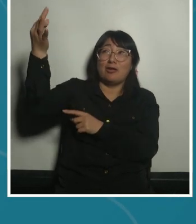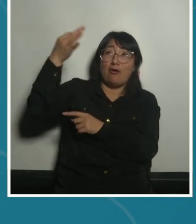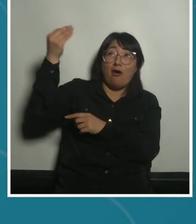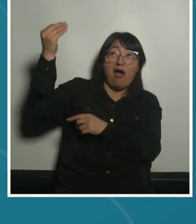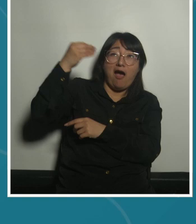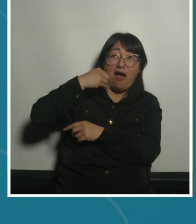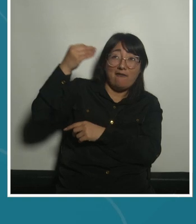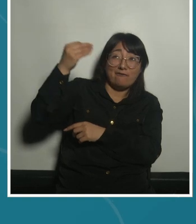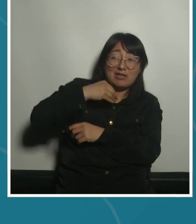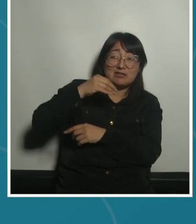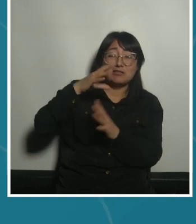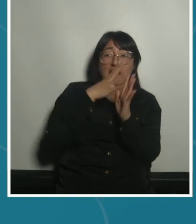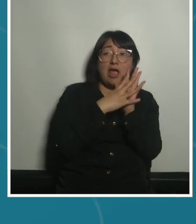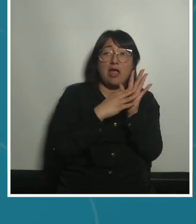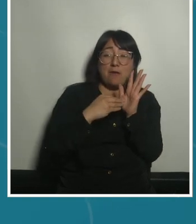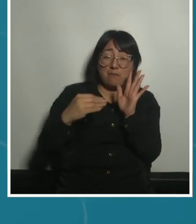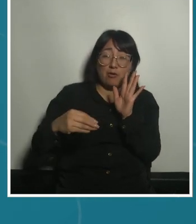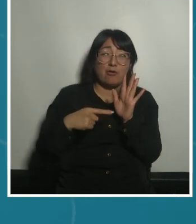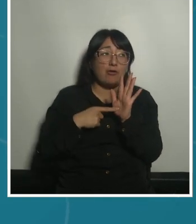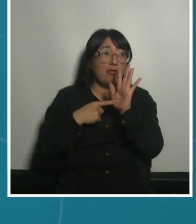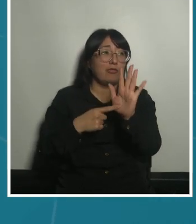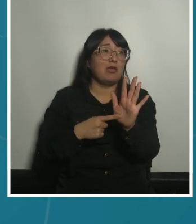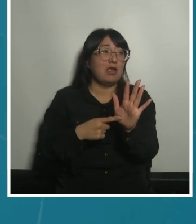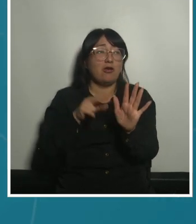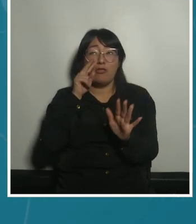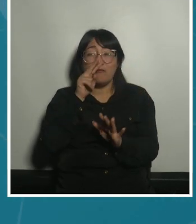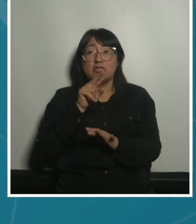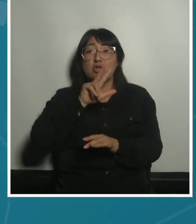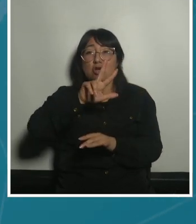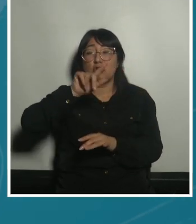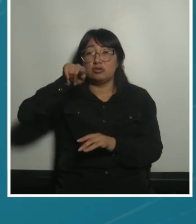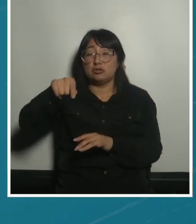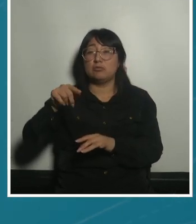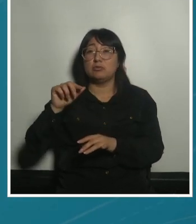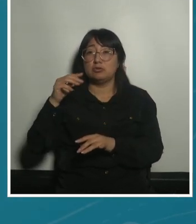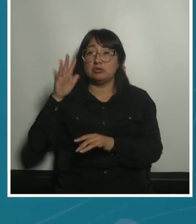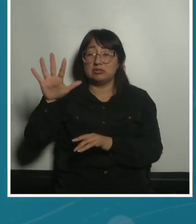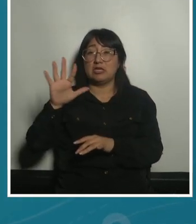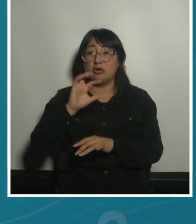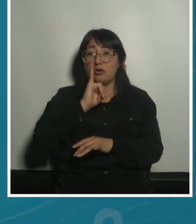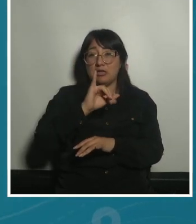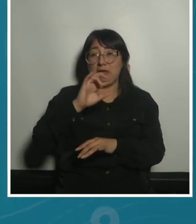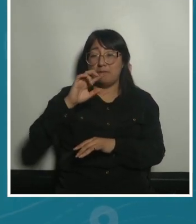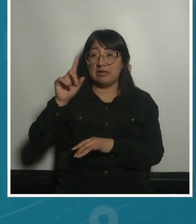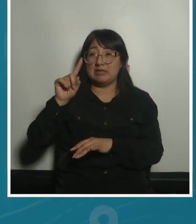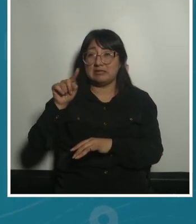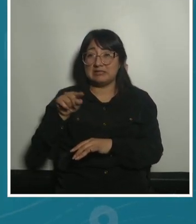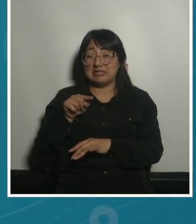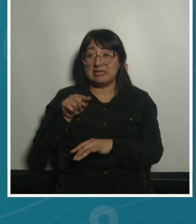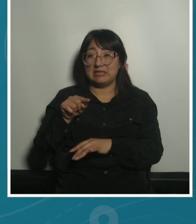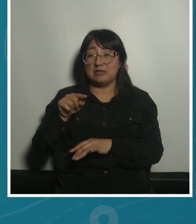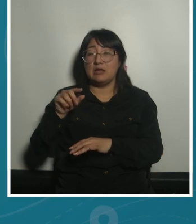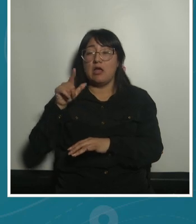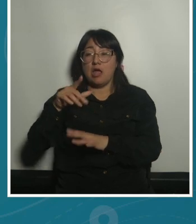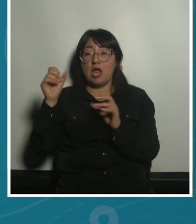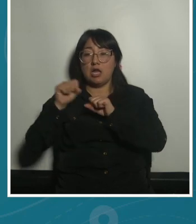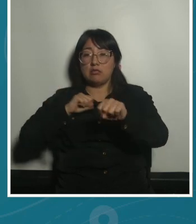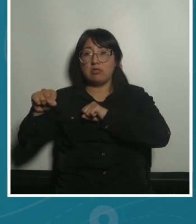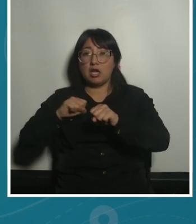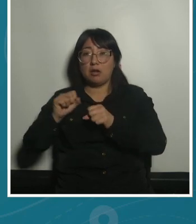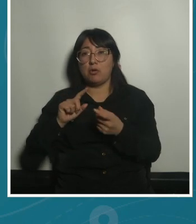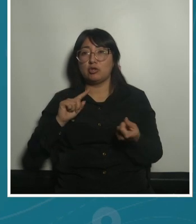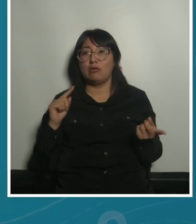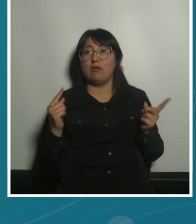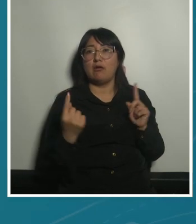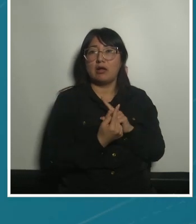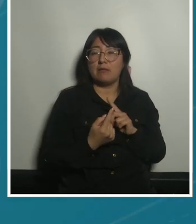los modelos proyectados de emisiones 8.5 del IPCC, el terremoto lo modula, el terremoto